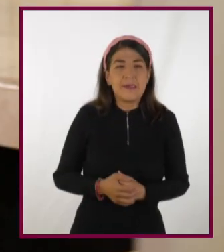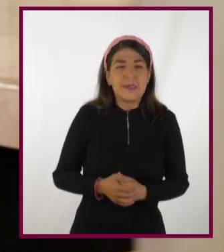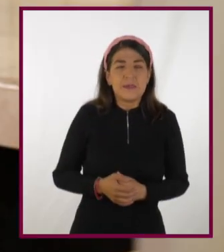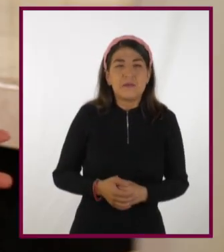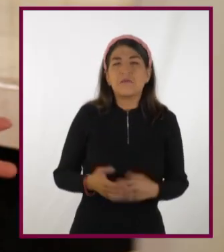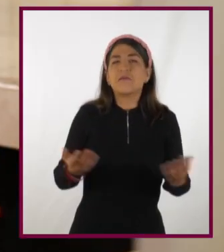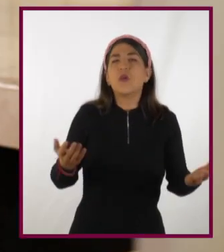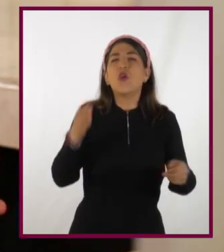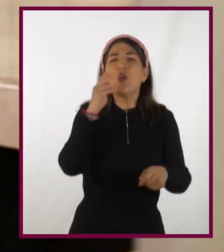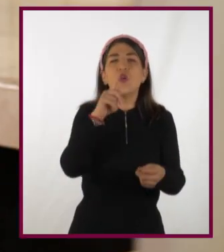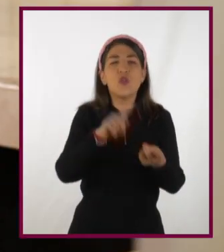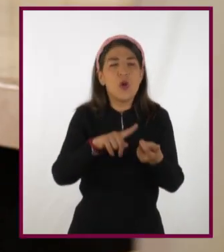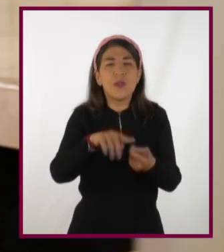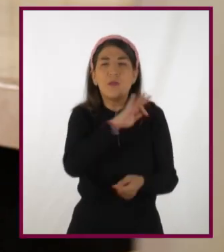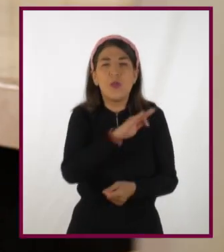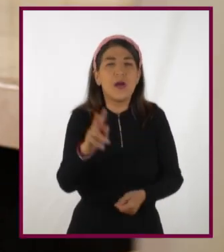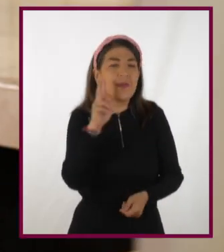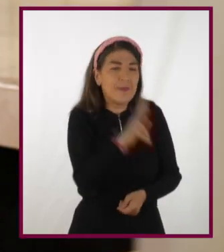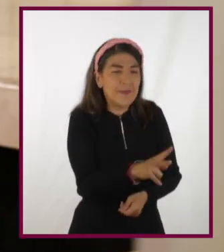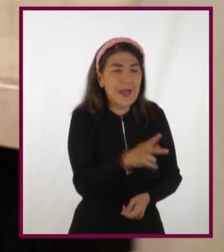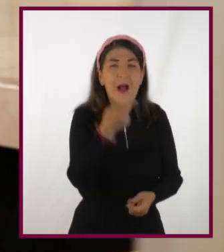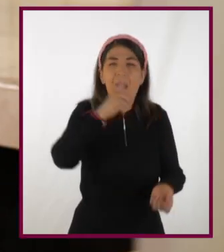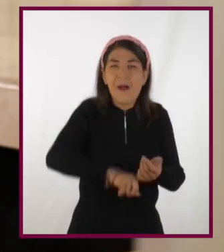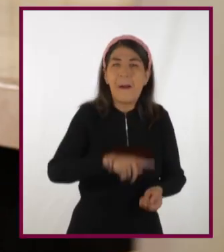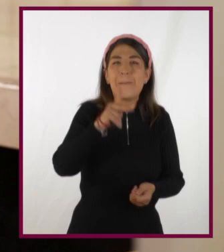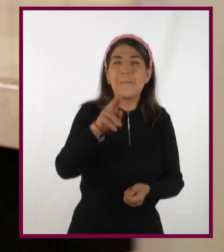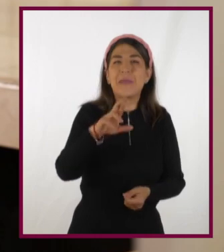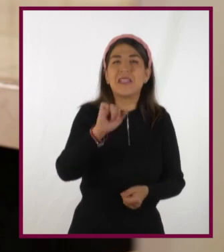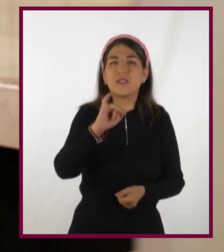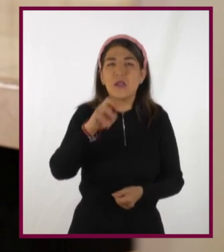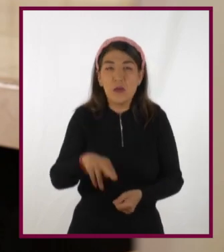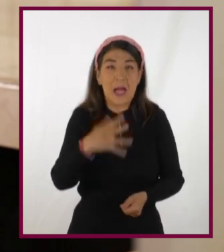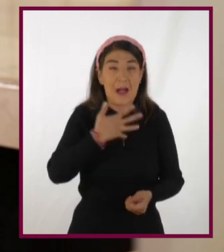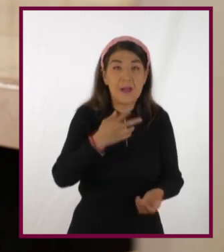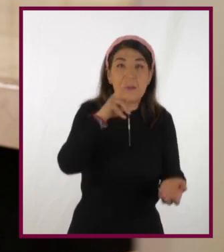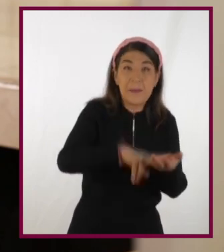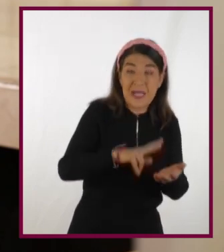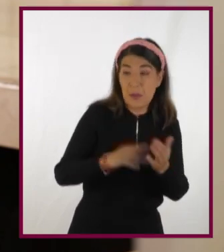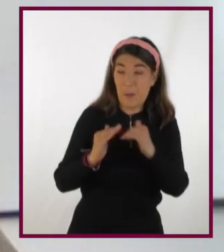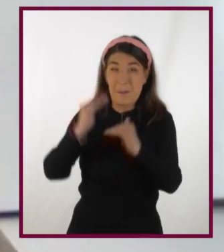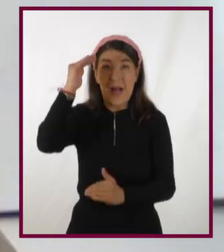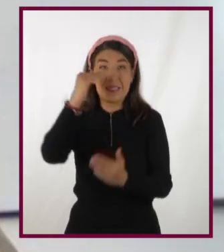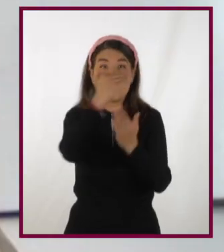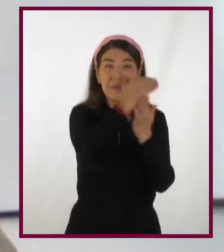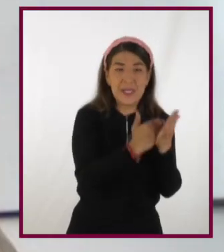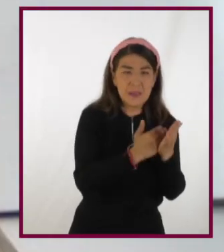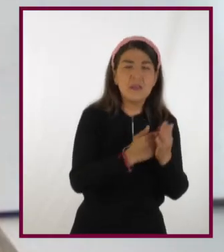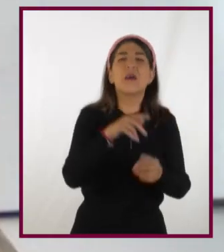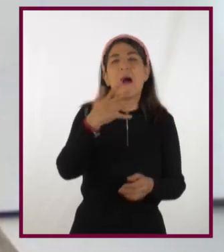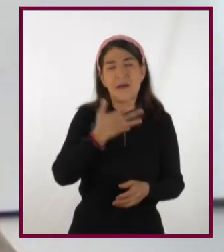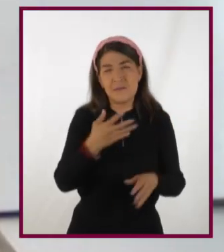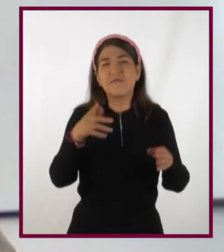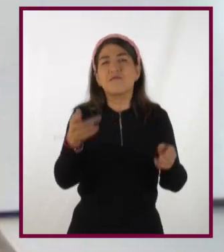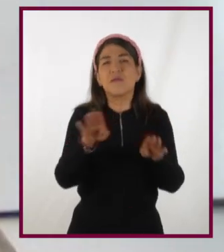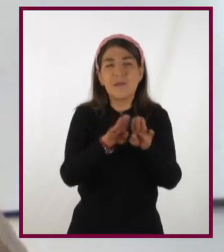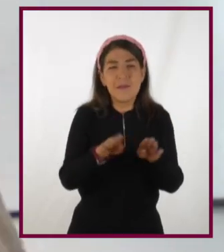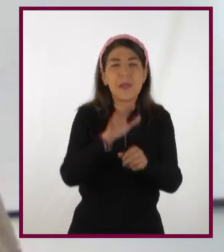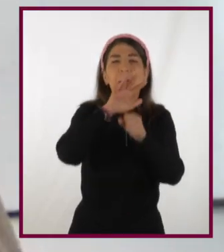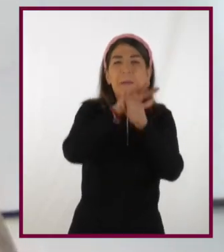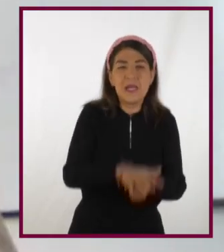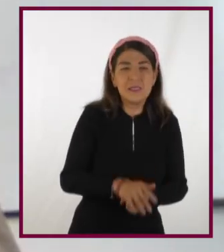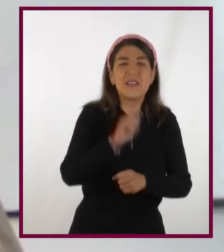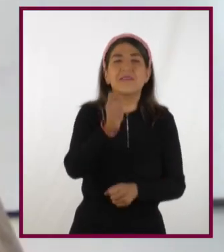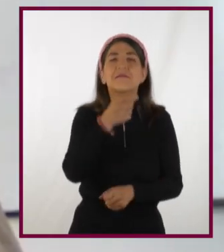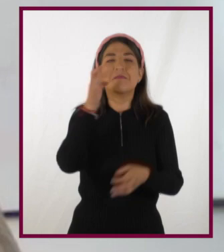términos cotidianos, ¿dónde podríamos encontrar la presión del agua? ¿Existen valores máximos y mínimos? Todo fluido está a alguna presión. Cuando